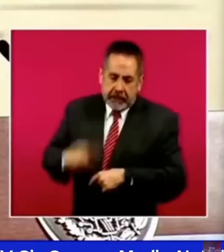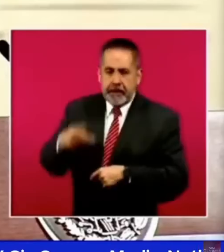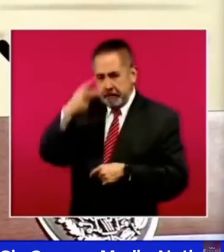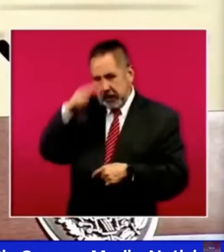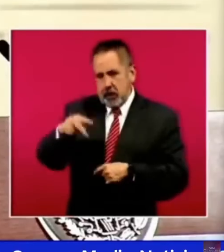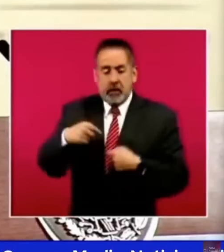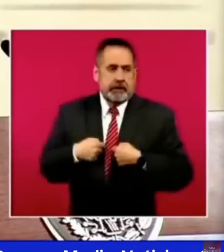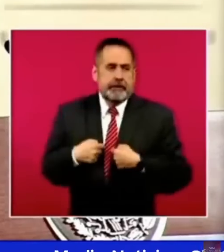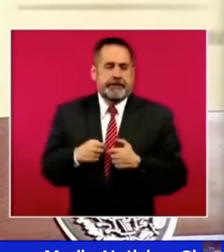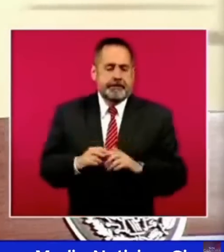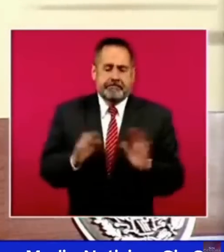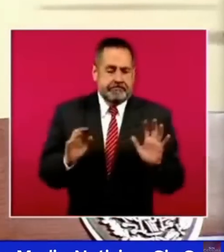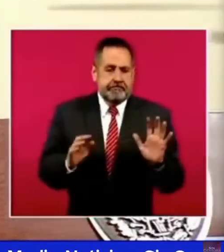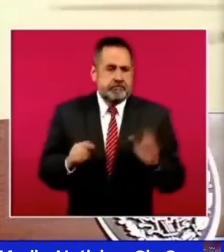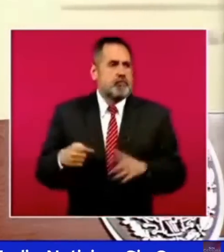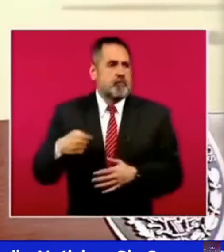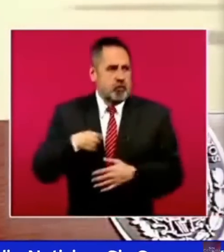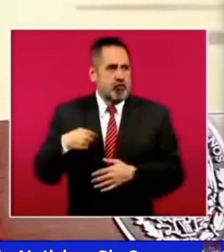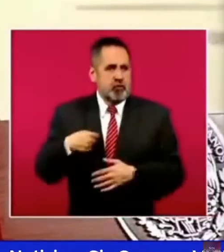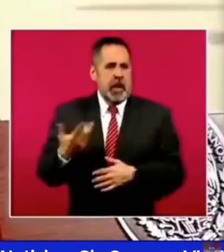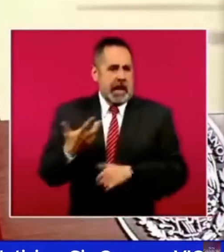que nosotros íbamos